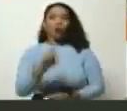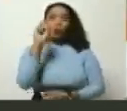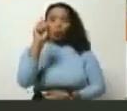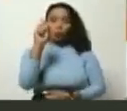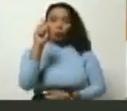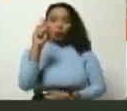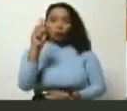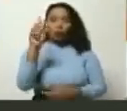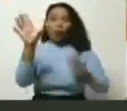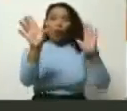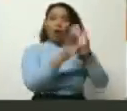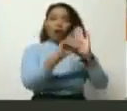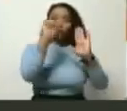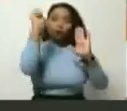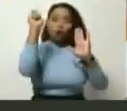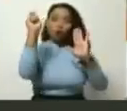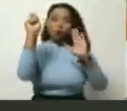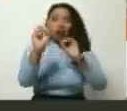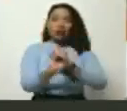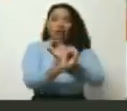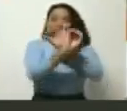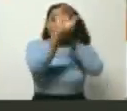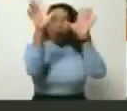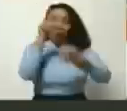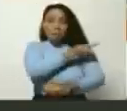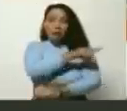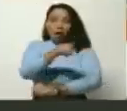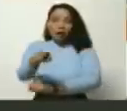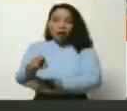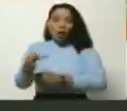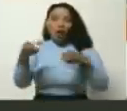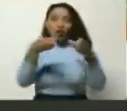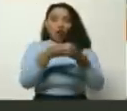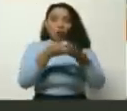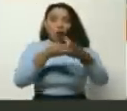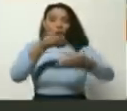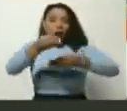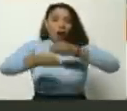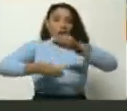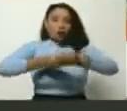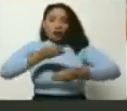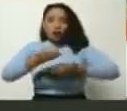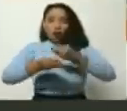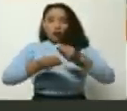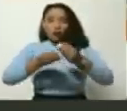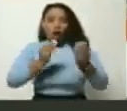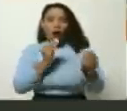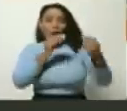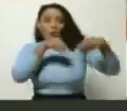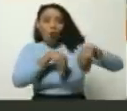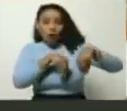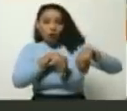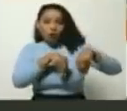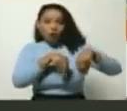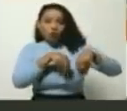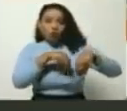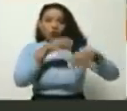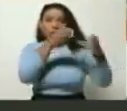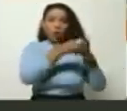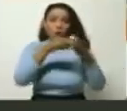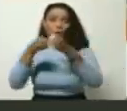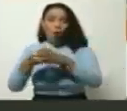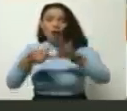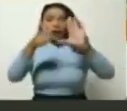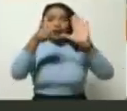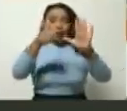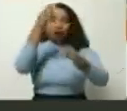La constitución y definición del mandato de los cuerpos creados mediante acuerdo parcial del 6